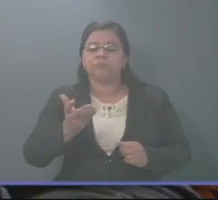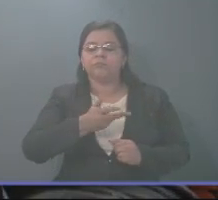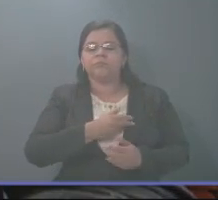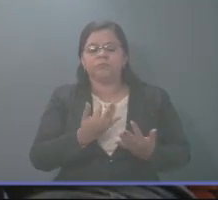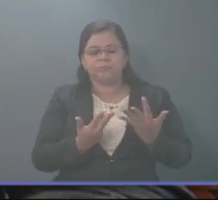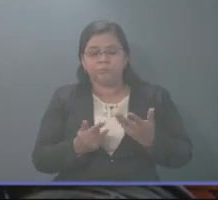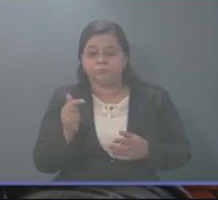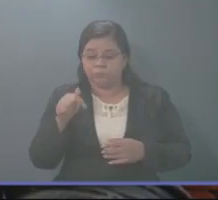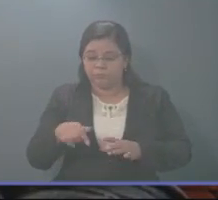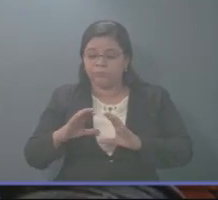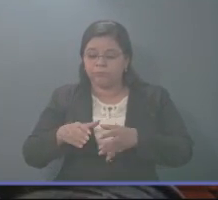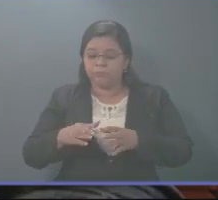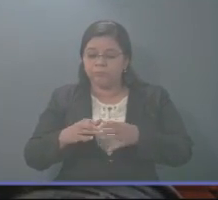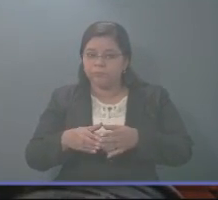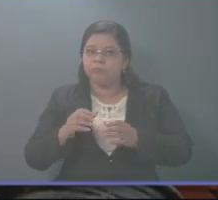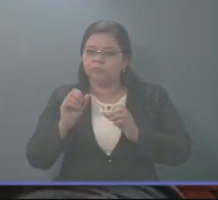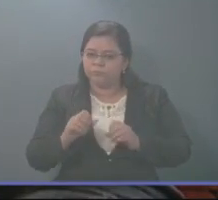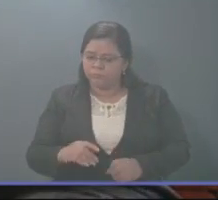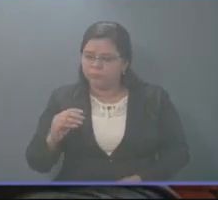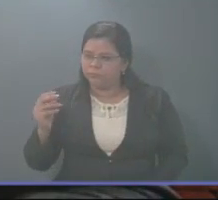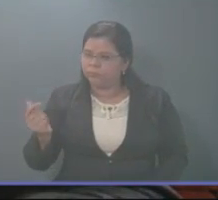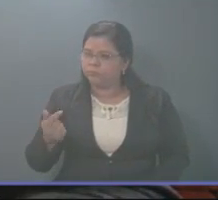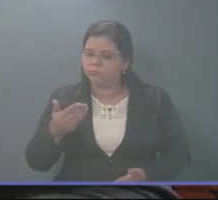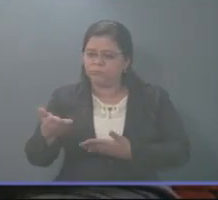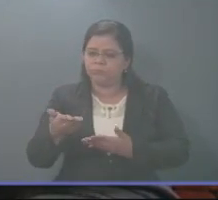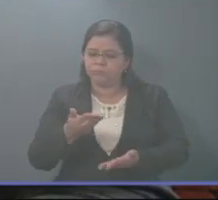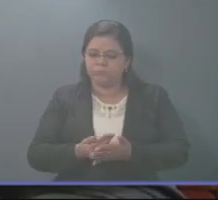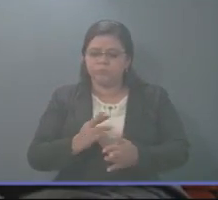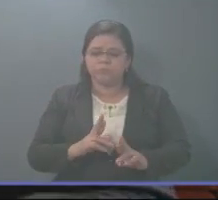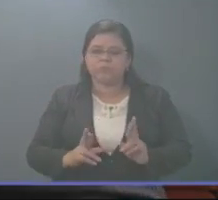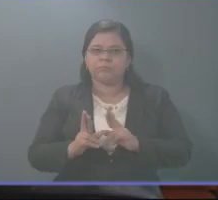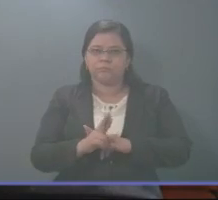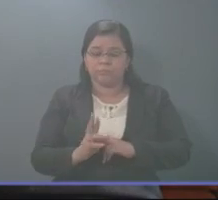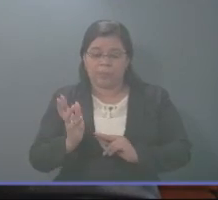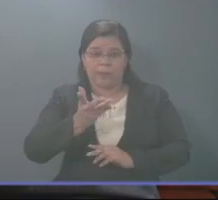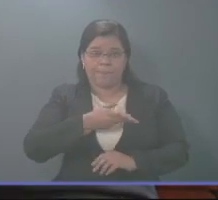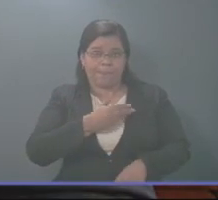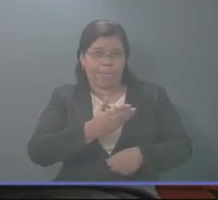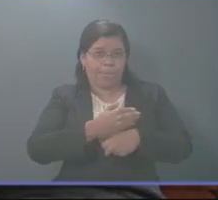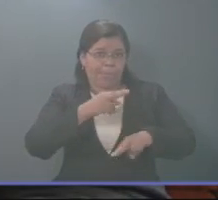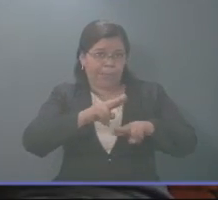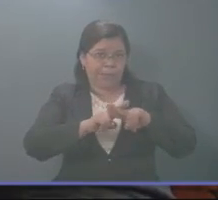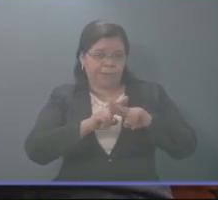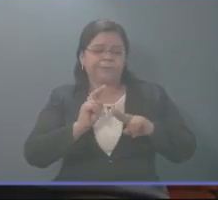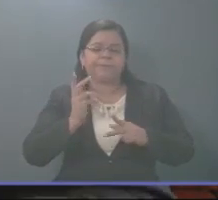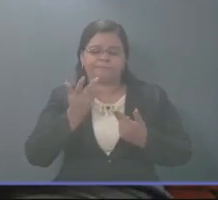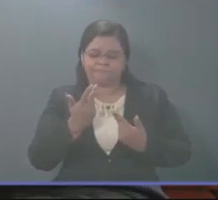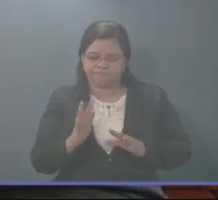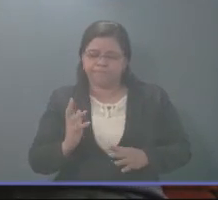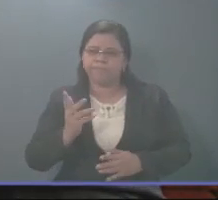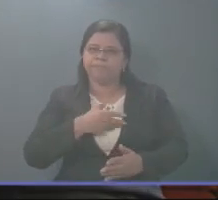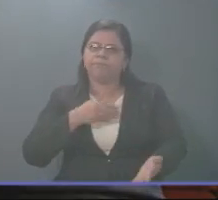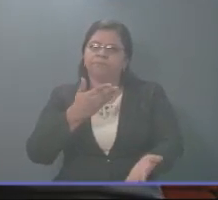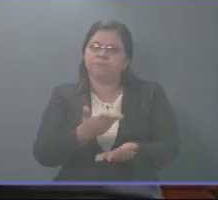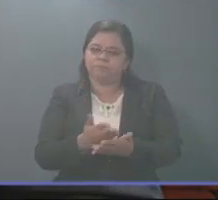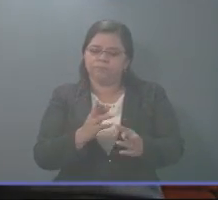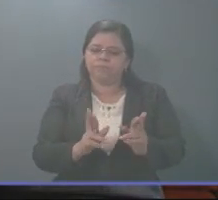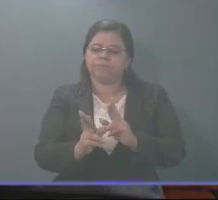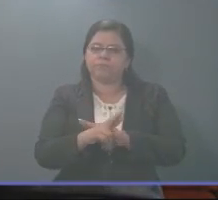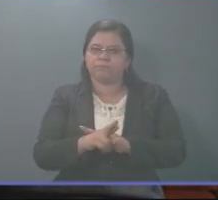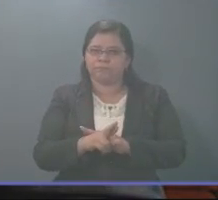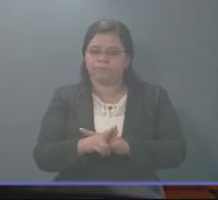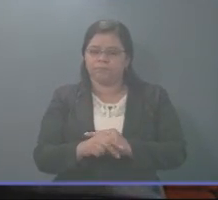tema de pensiones pueda en un corto plazo presentar una reforma. Nosotros como Alianza Republicana Nacionalista Arena ya presentamos nuestra propuesta de